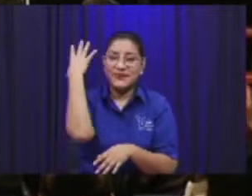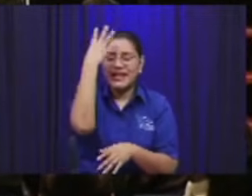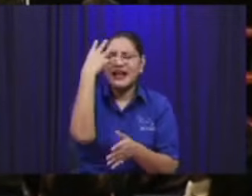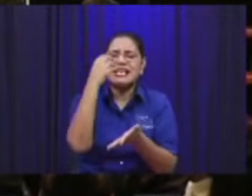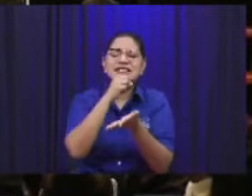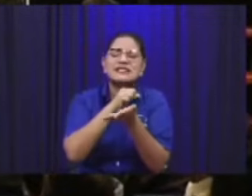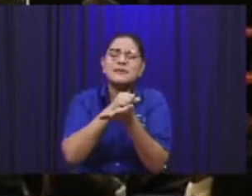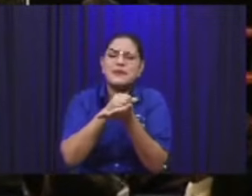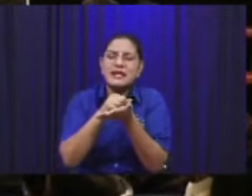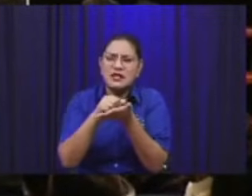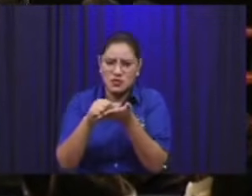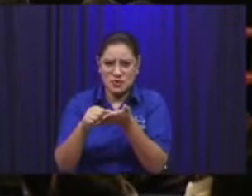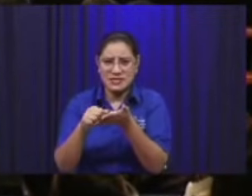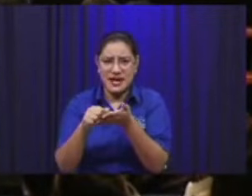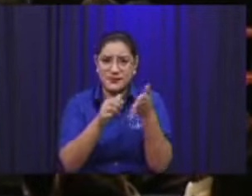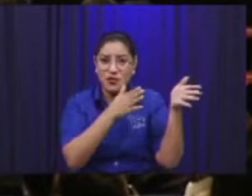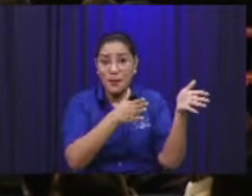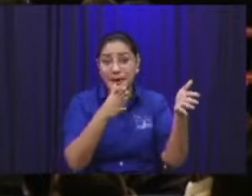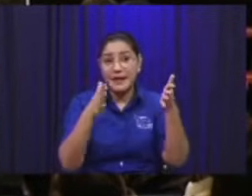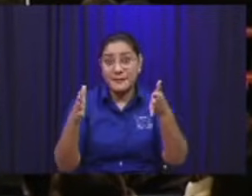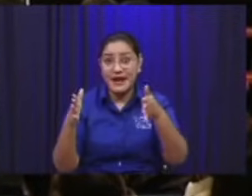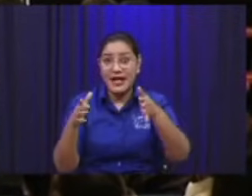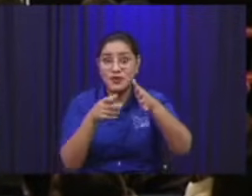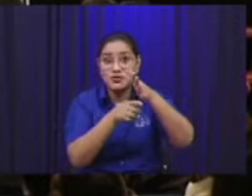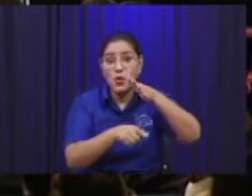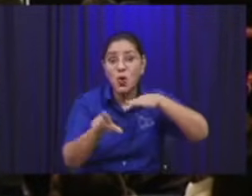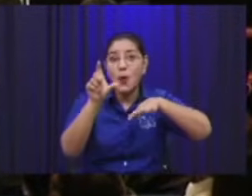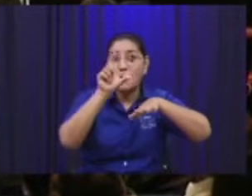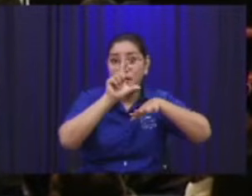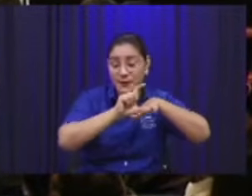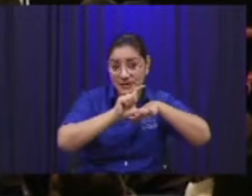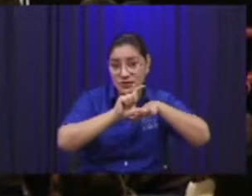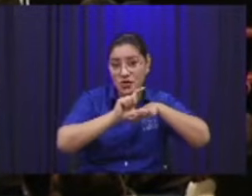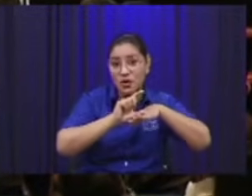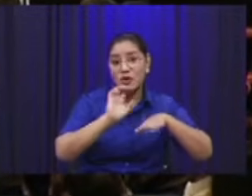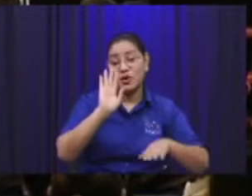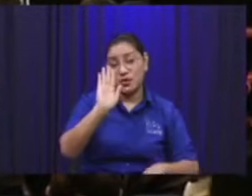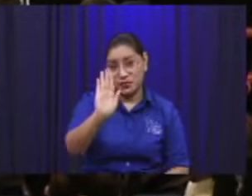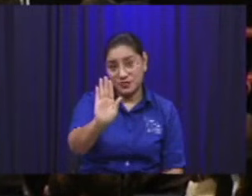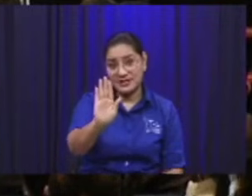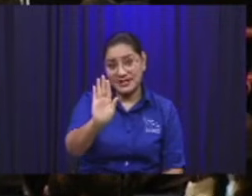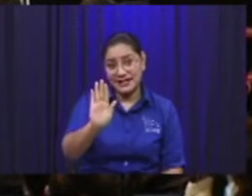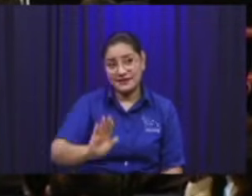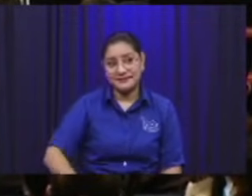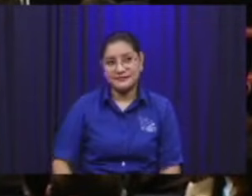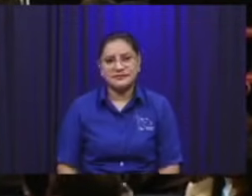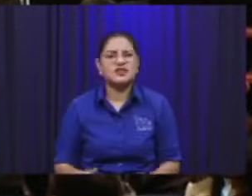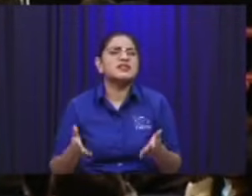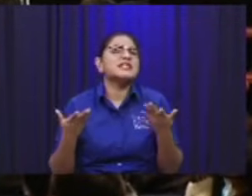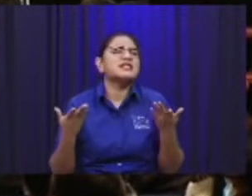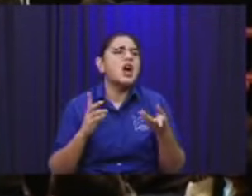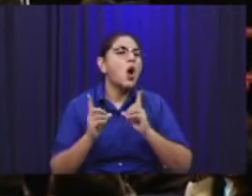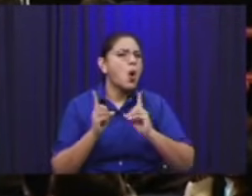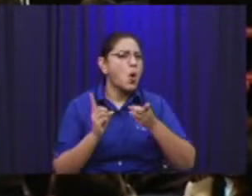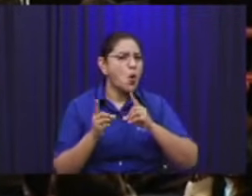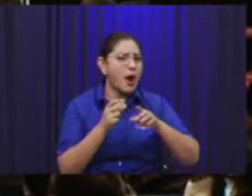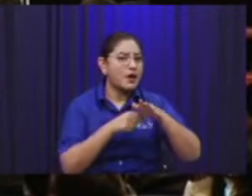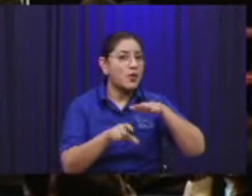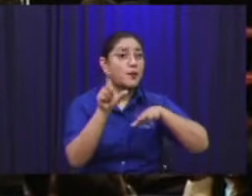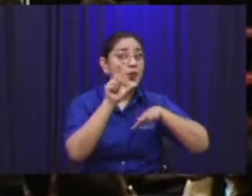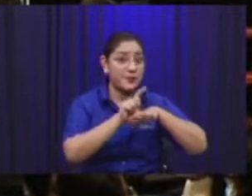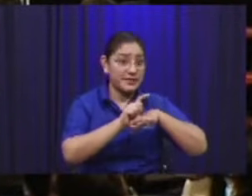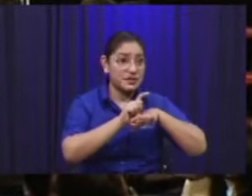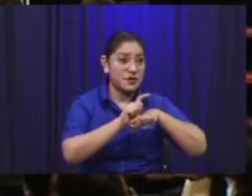dice la biblia que él hizo un compromiso con usted entonces qué compromiso es es que el compromiso